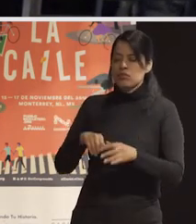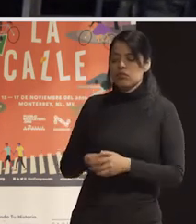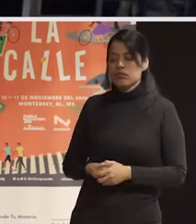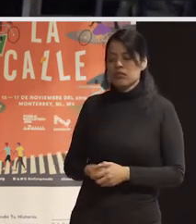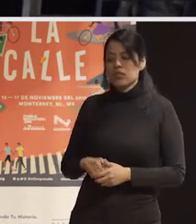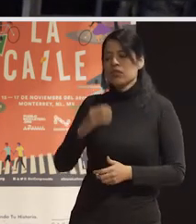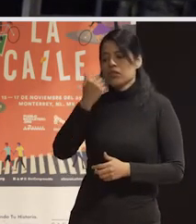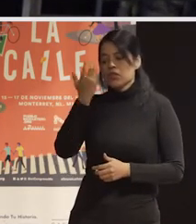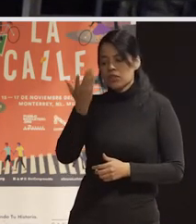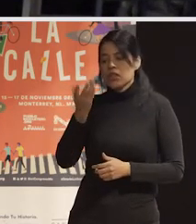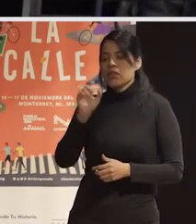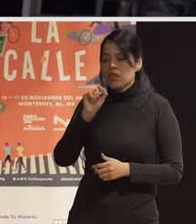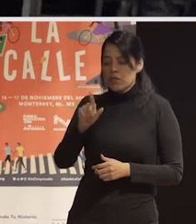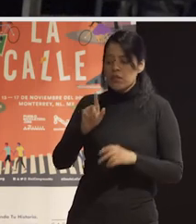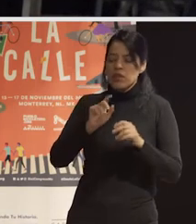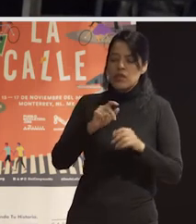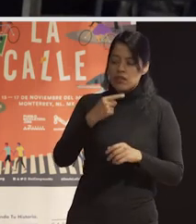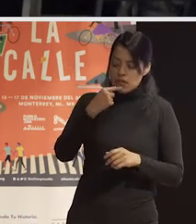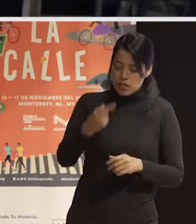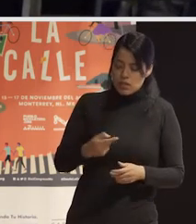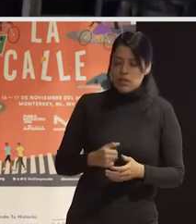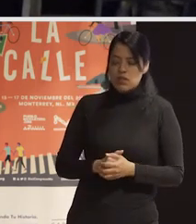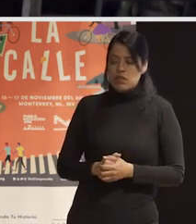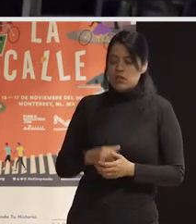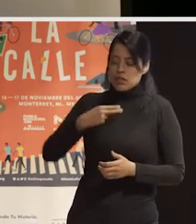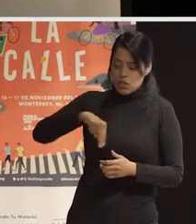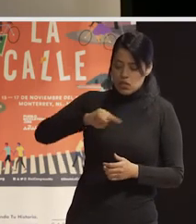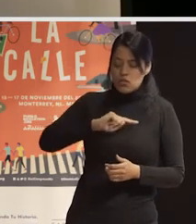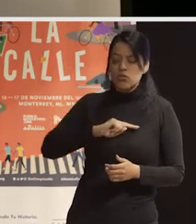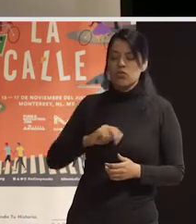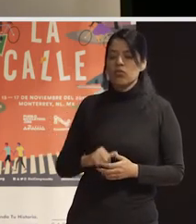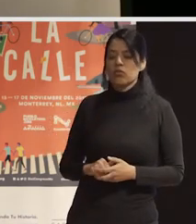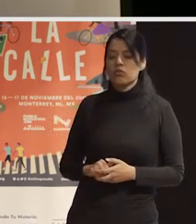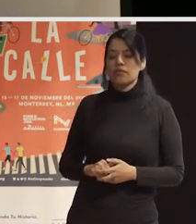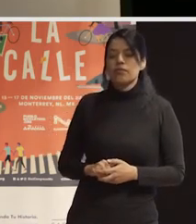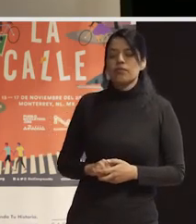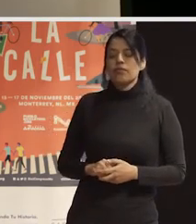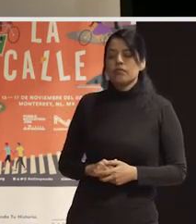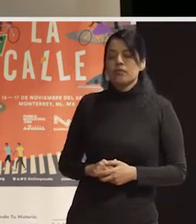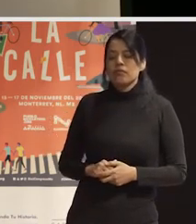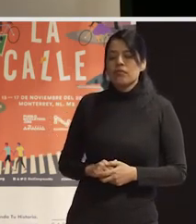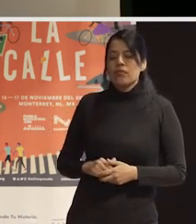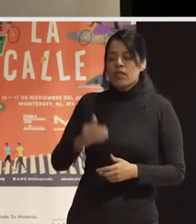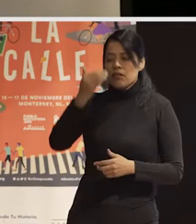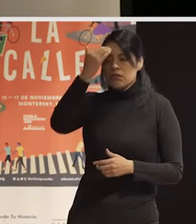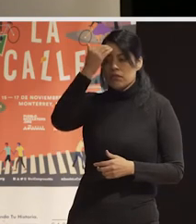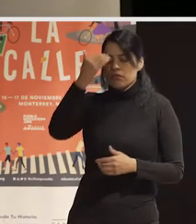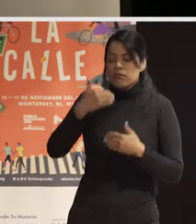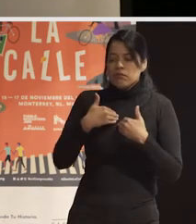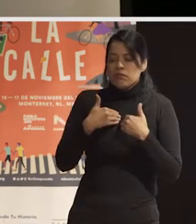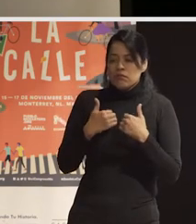quisiera también comentarles que nosotros bueno hacer conciencia que